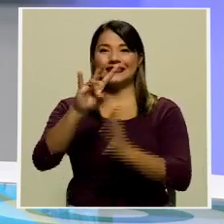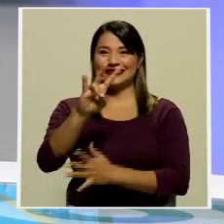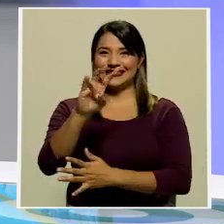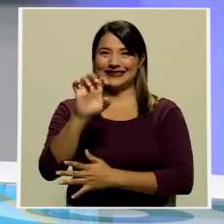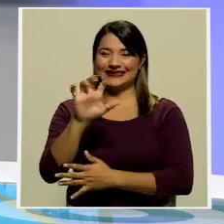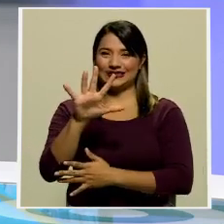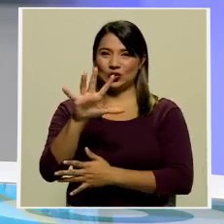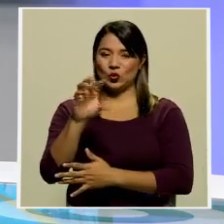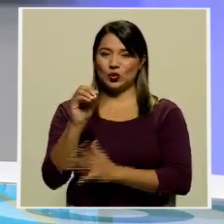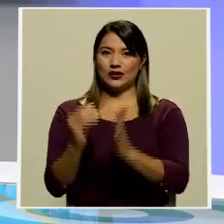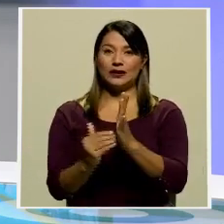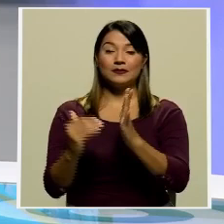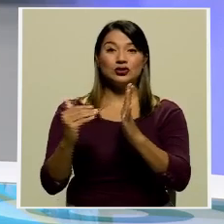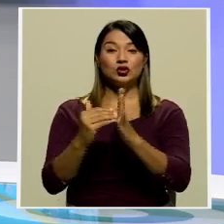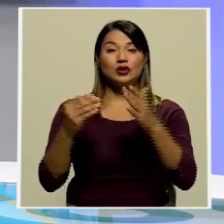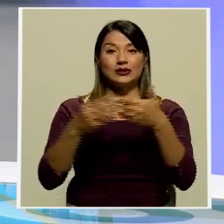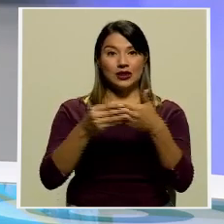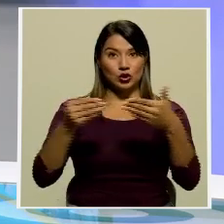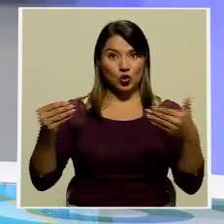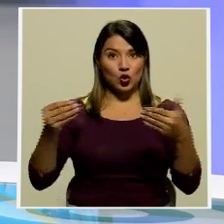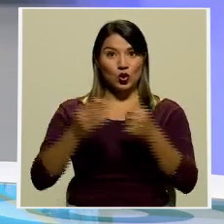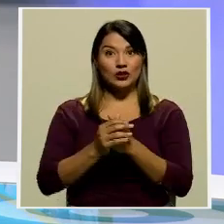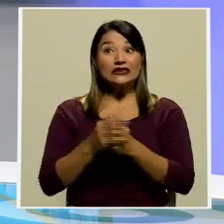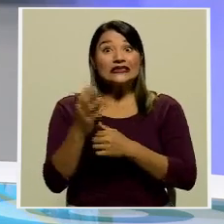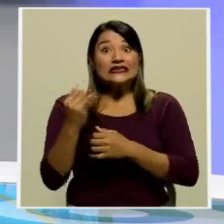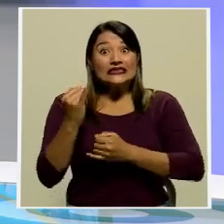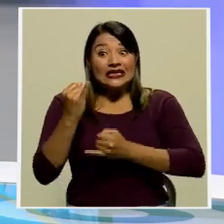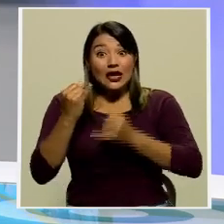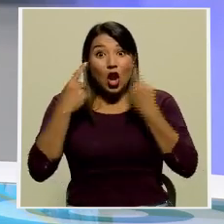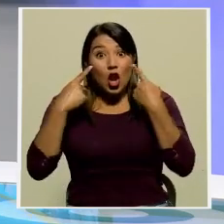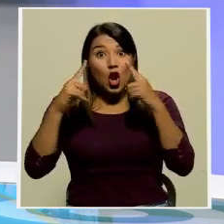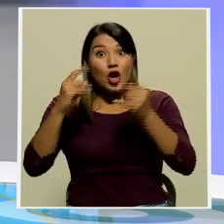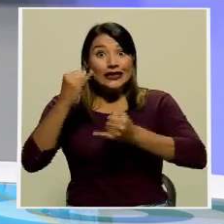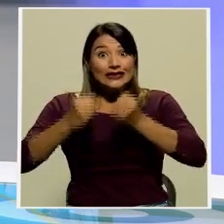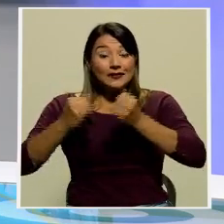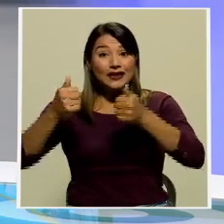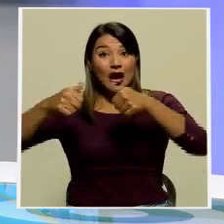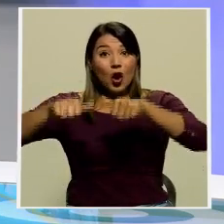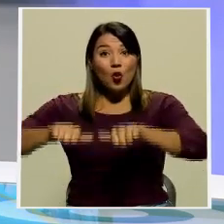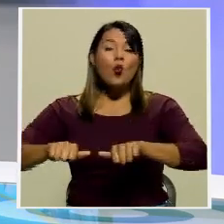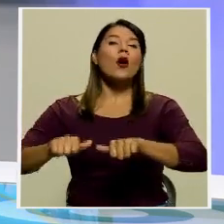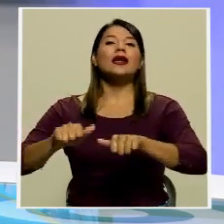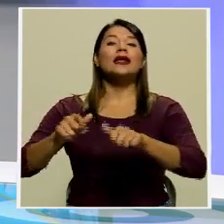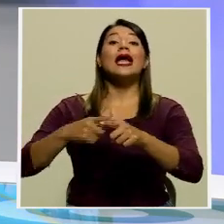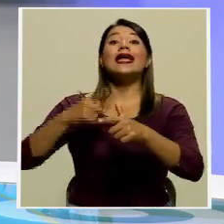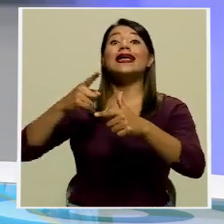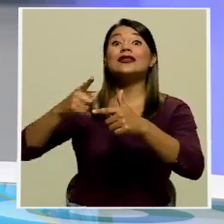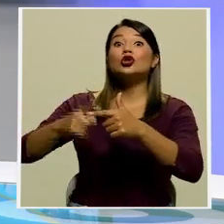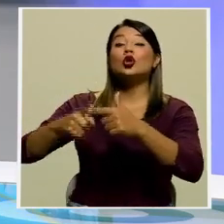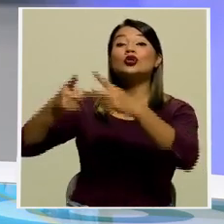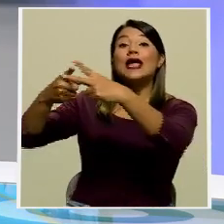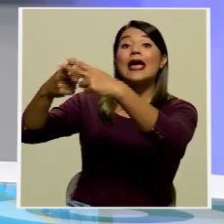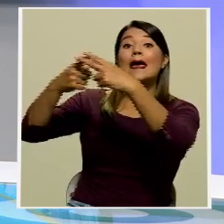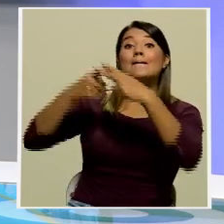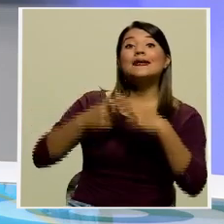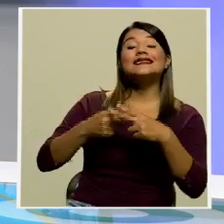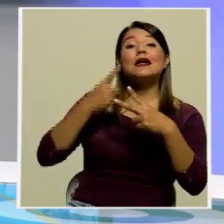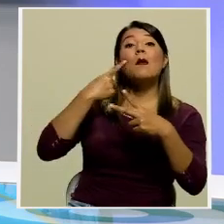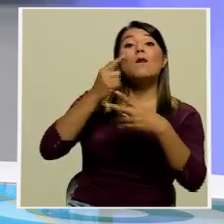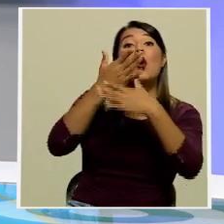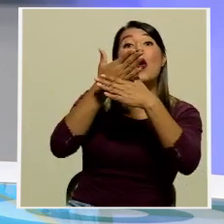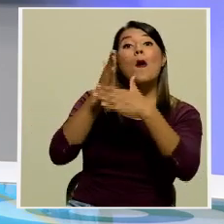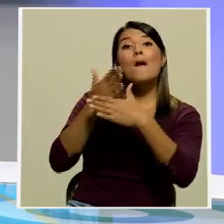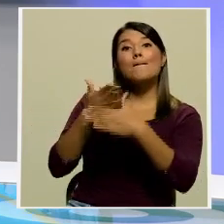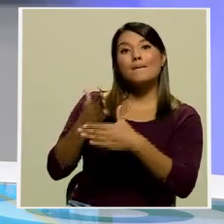1.750 millones de dólares. Si el acuerdo se cierra, el préstamo será desembolsado en tractos a lo largo